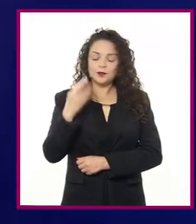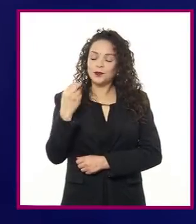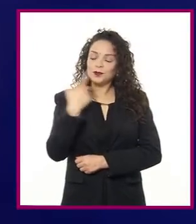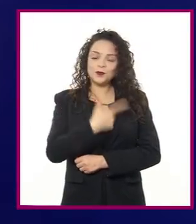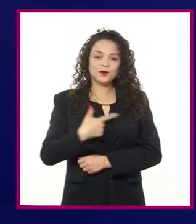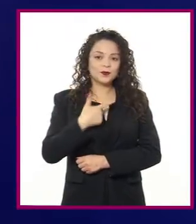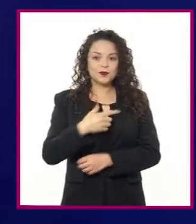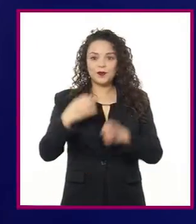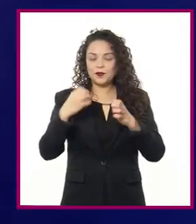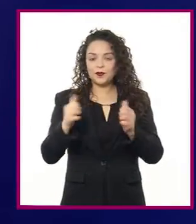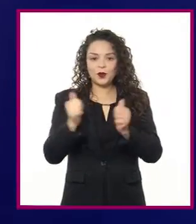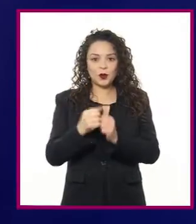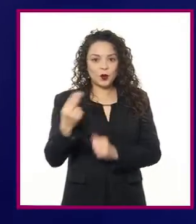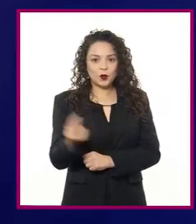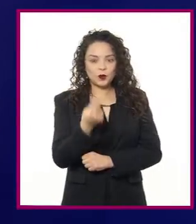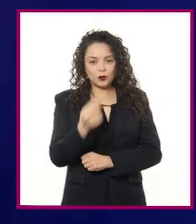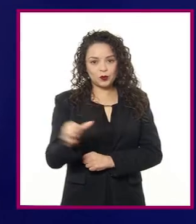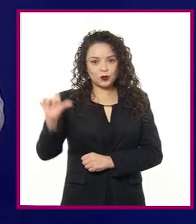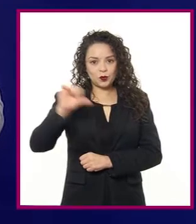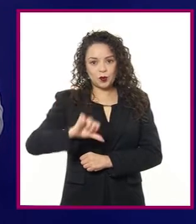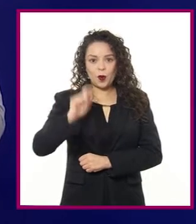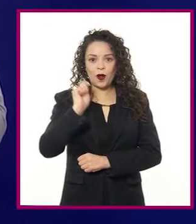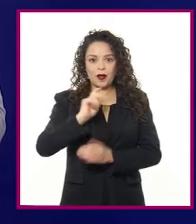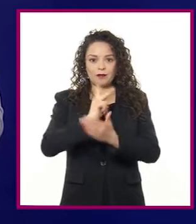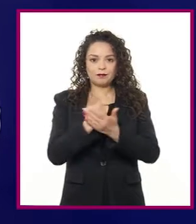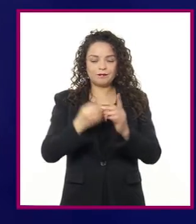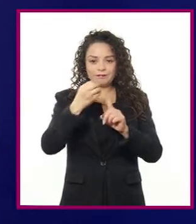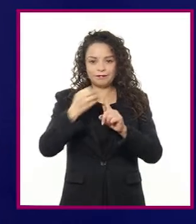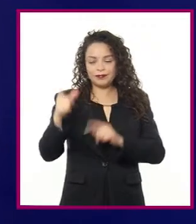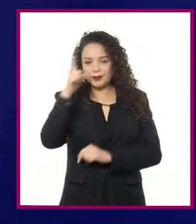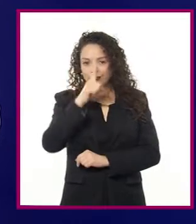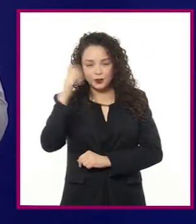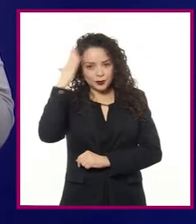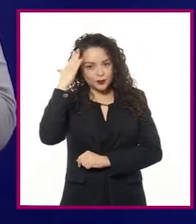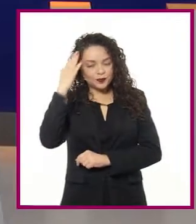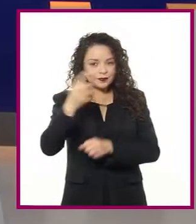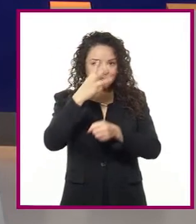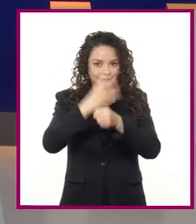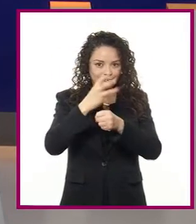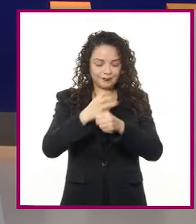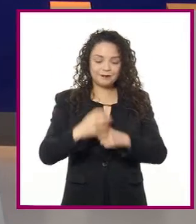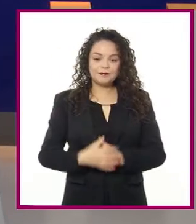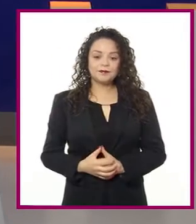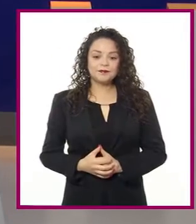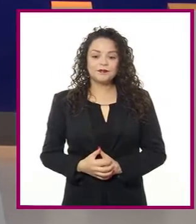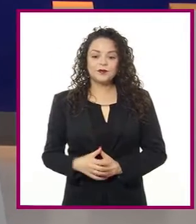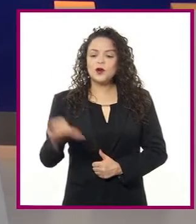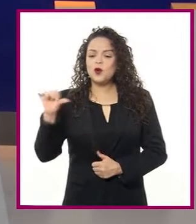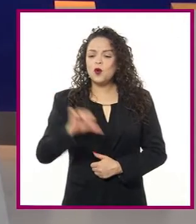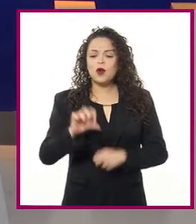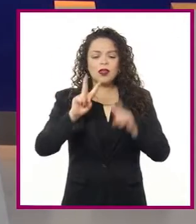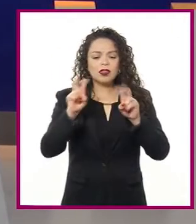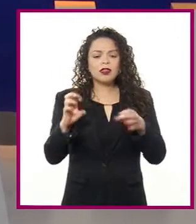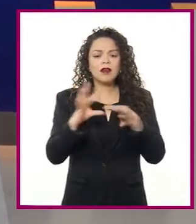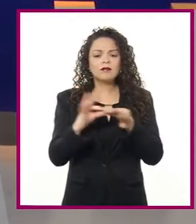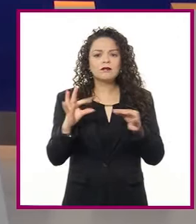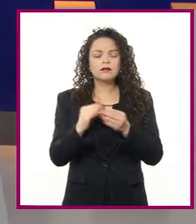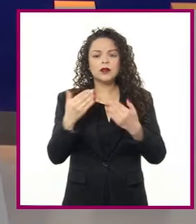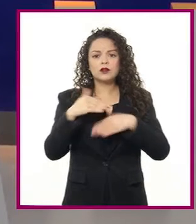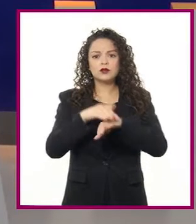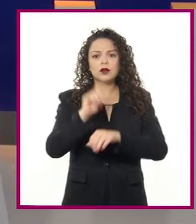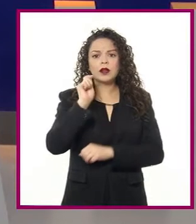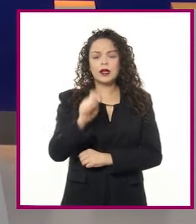gusto encontrarnos por aquí en una sesión más de Lengua Materna 3. Hoy hablaremos sobre creadores de la escena